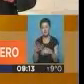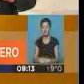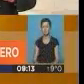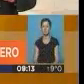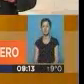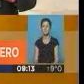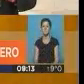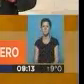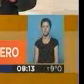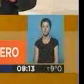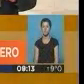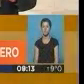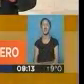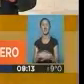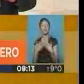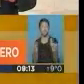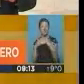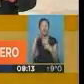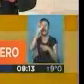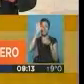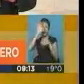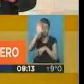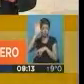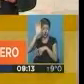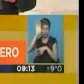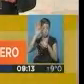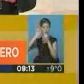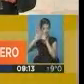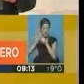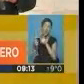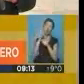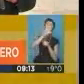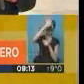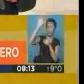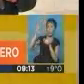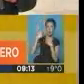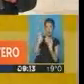así la gente de Santiago y de las provincias de los alrededores pueden saber y animar.